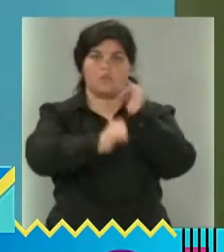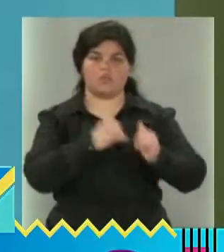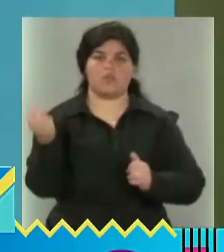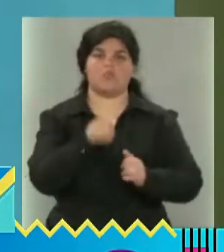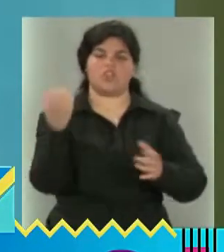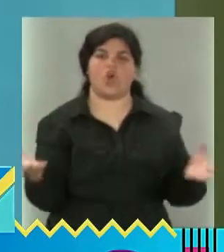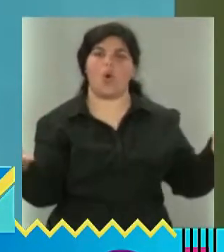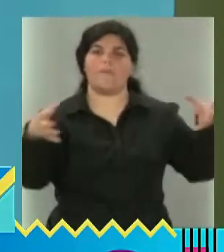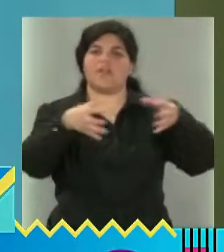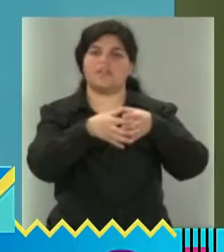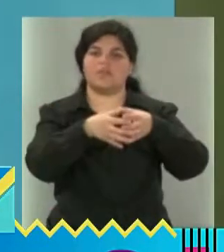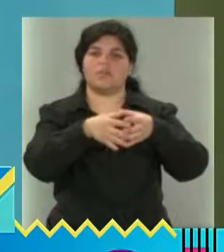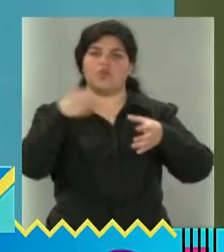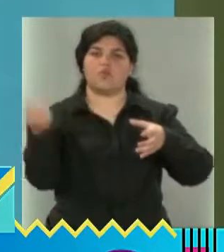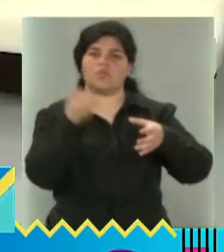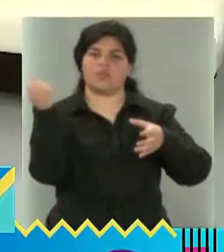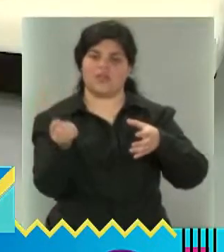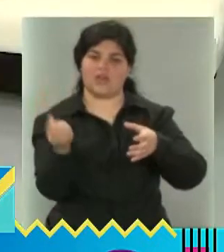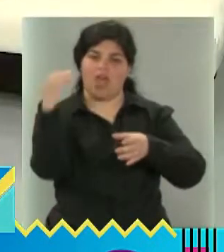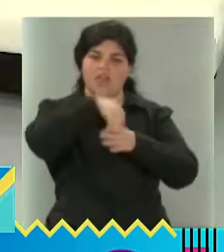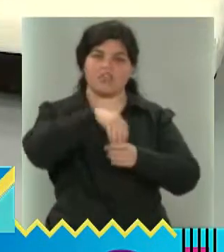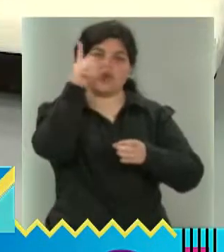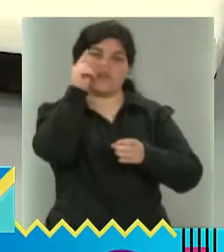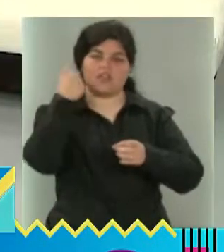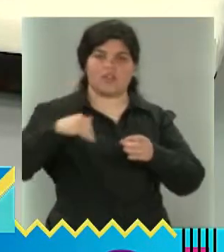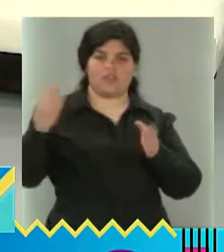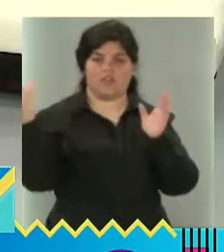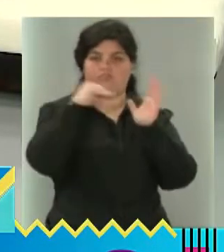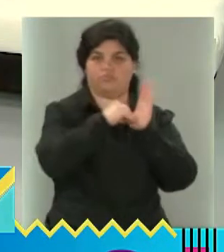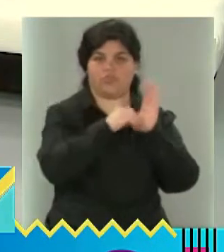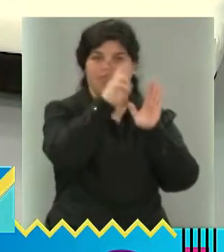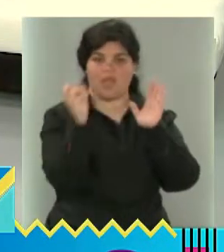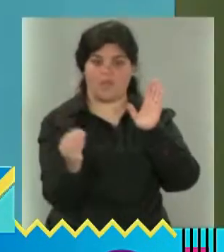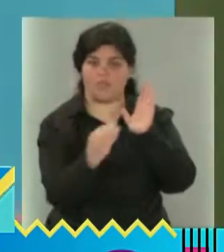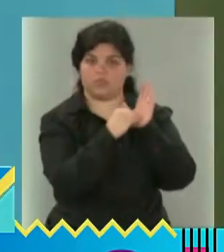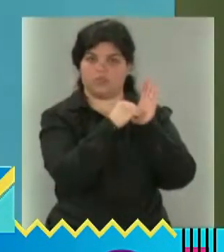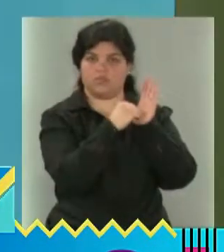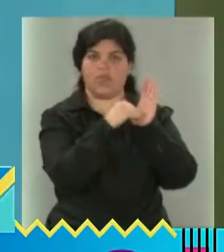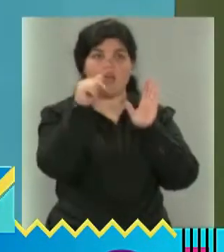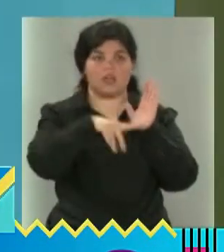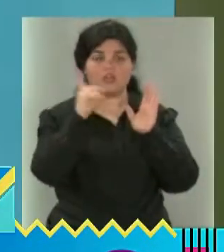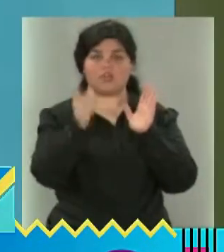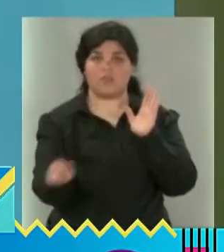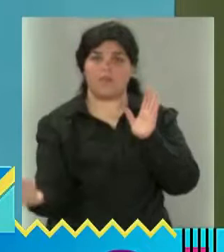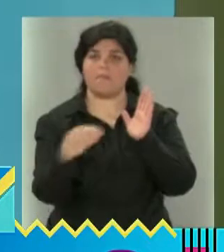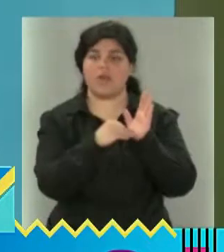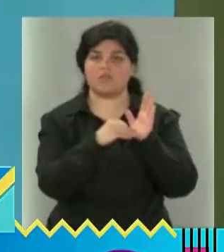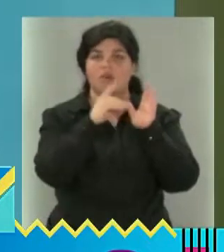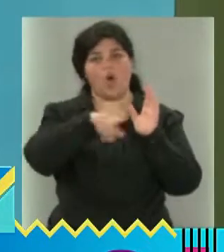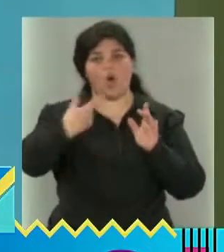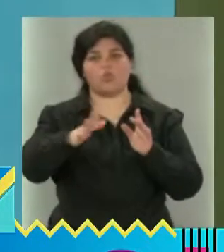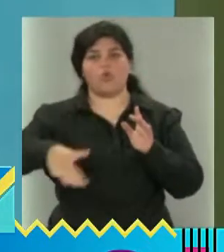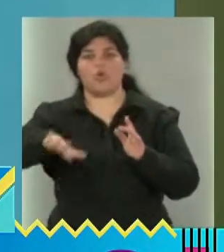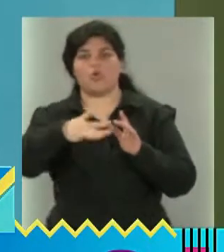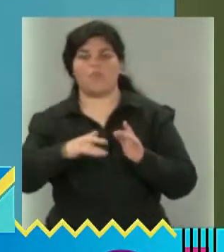cooperativismo esté en la agenda política de la Argentina, ¿no? Bueno, quizás como para contextualizar un poco esto también, sumarle desde otros sectores